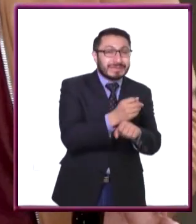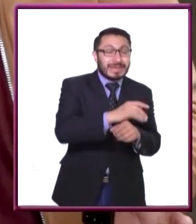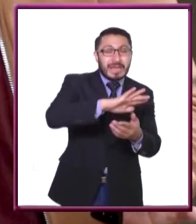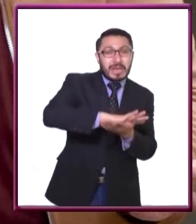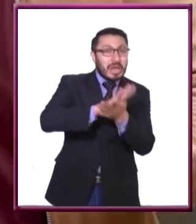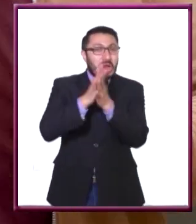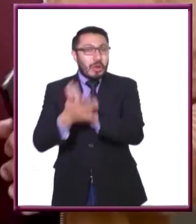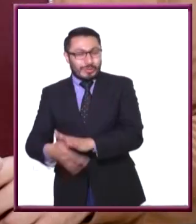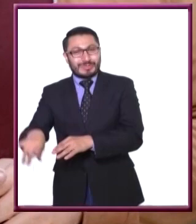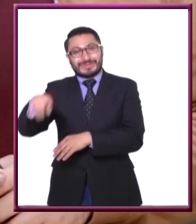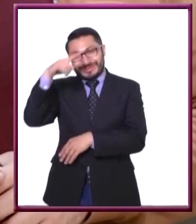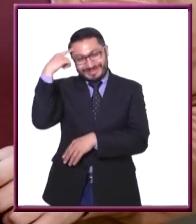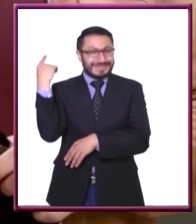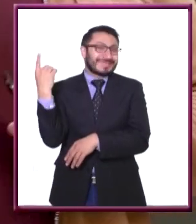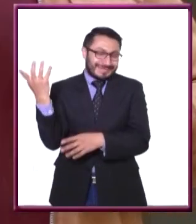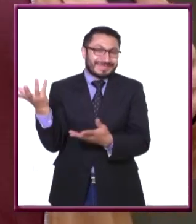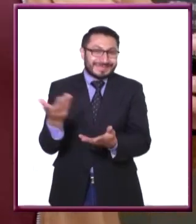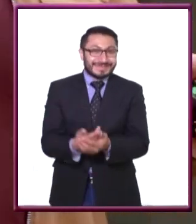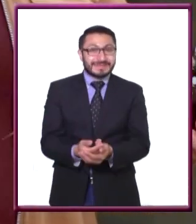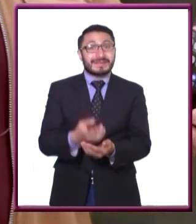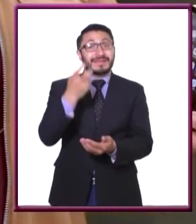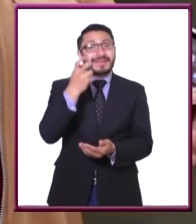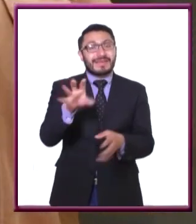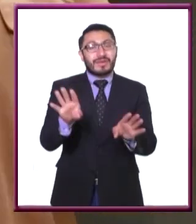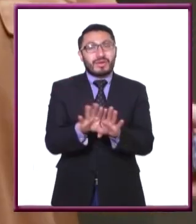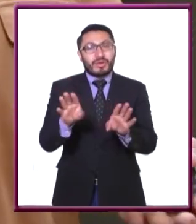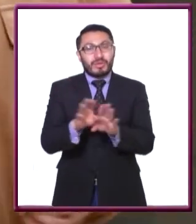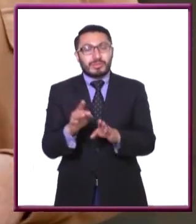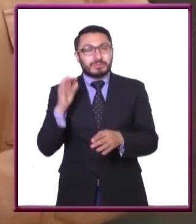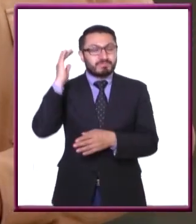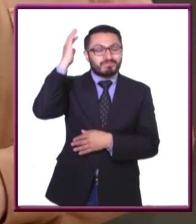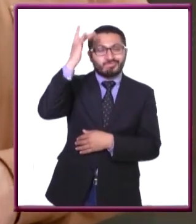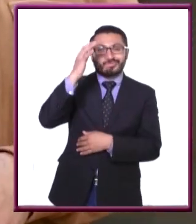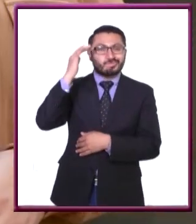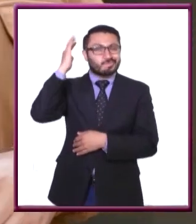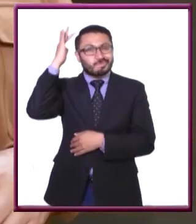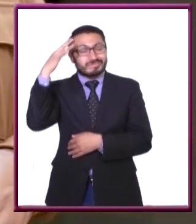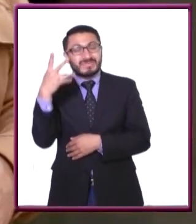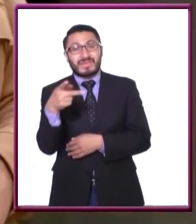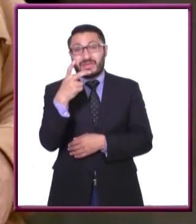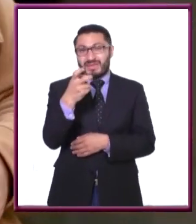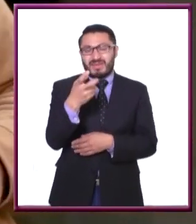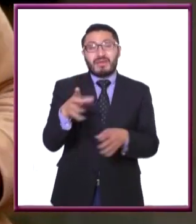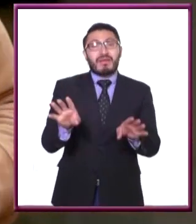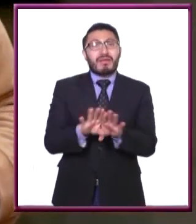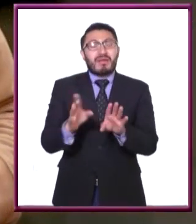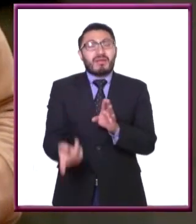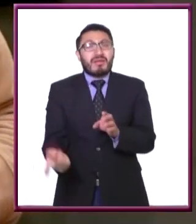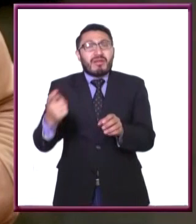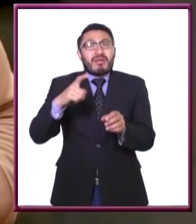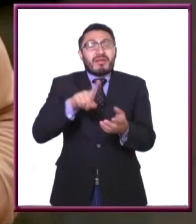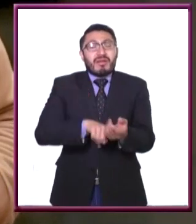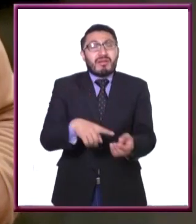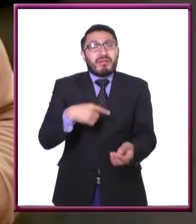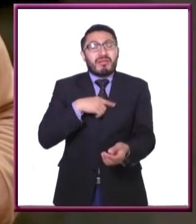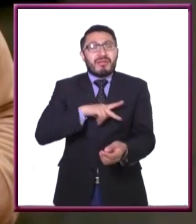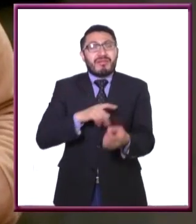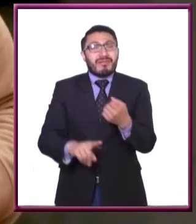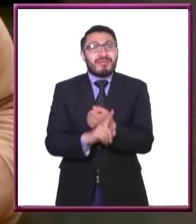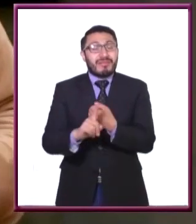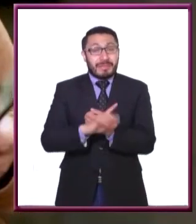otros problemas más sencillitos. Ok. Y todo esto haciendo estimaciones. Pero, ¿y todo eso qué tiene que ver con mi